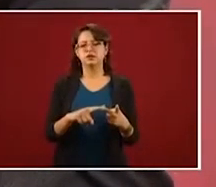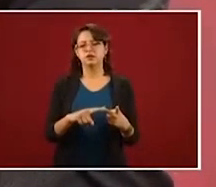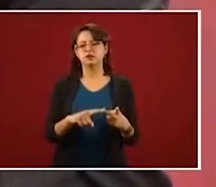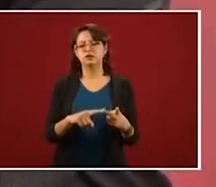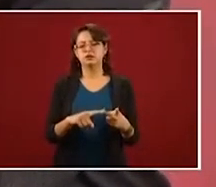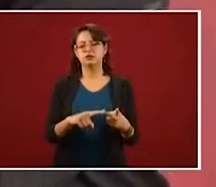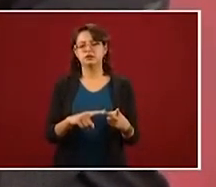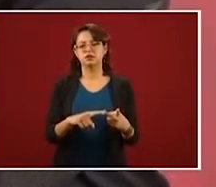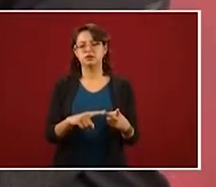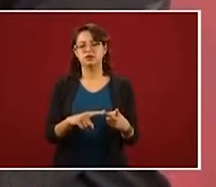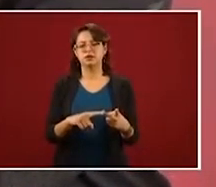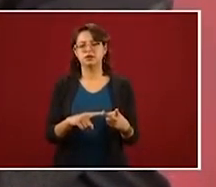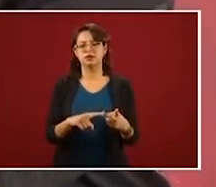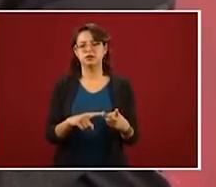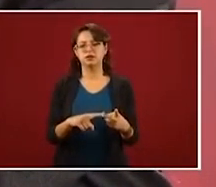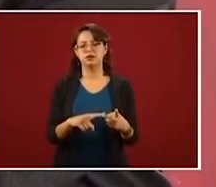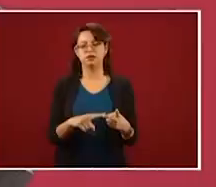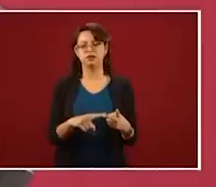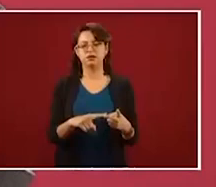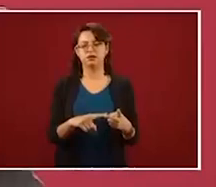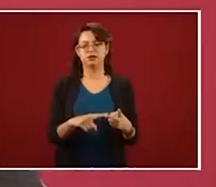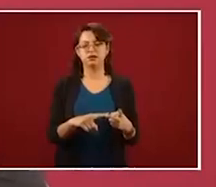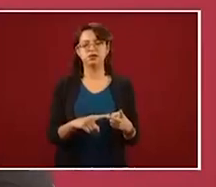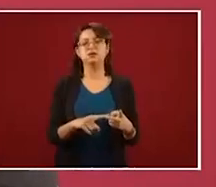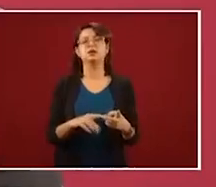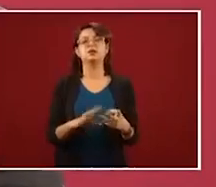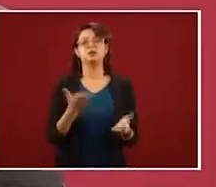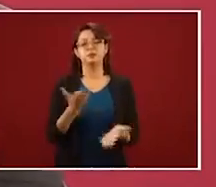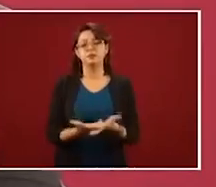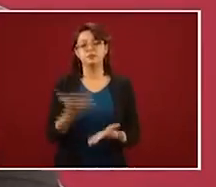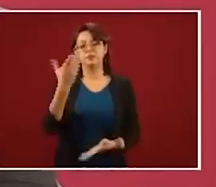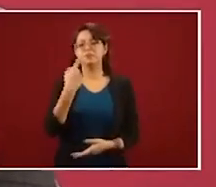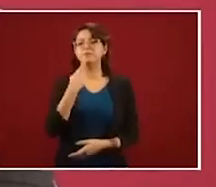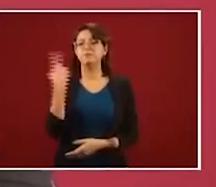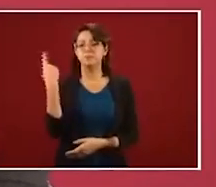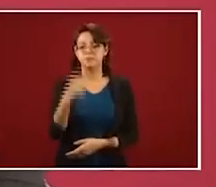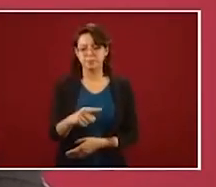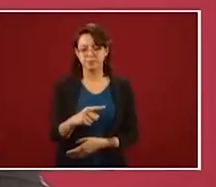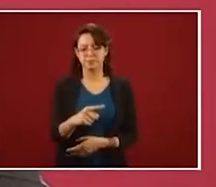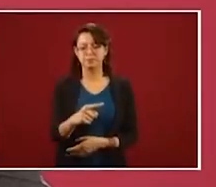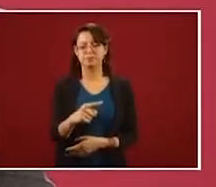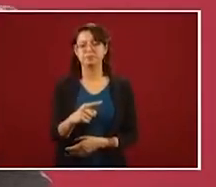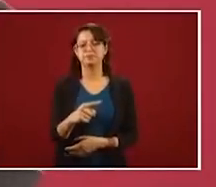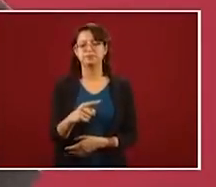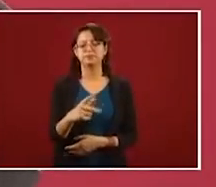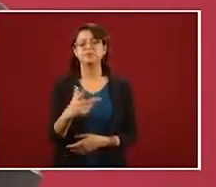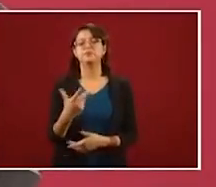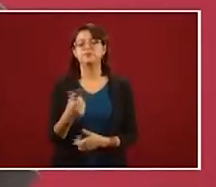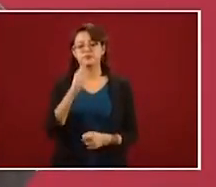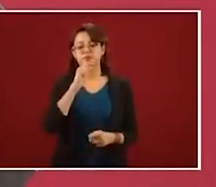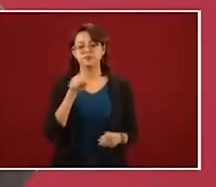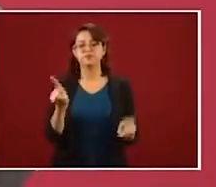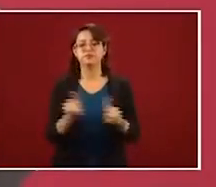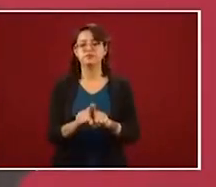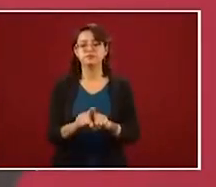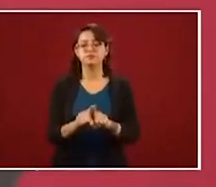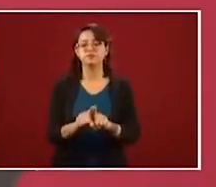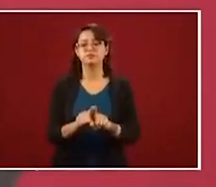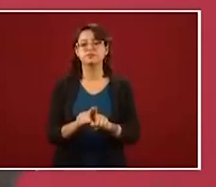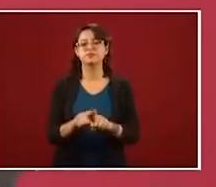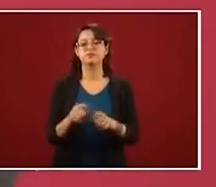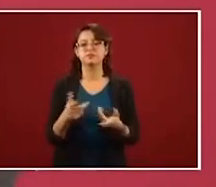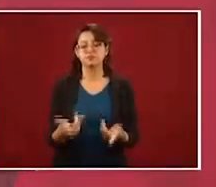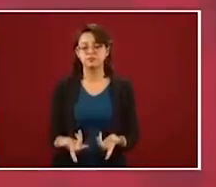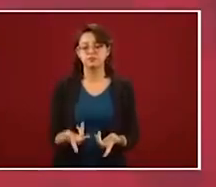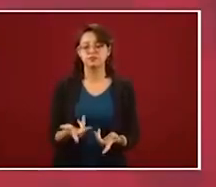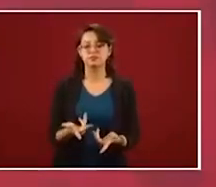Las denuncias que se están presentando y se van a presentar, incluso las